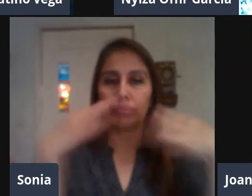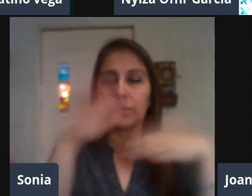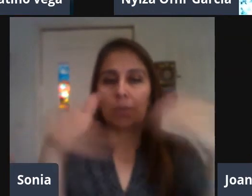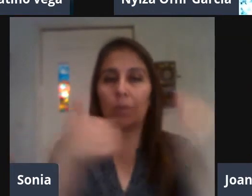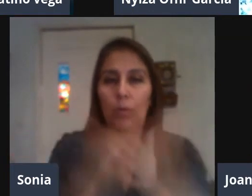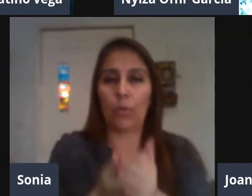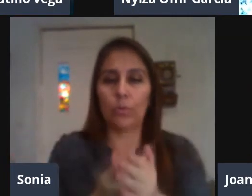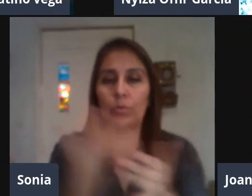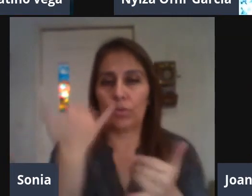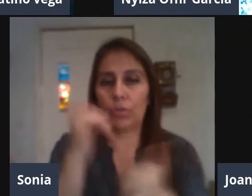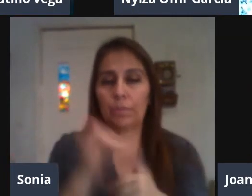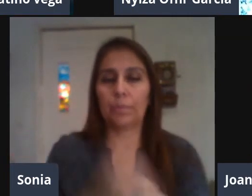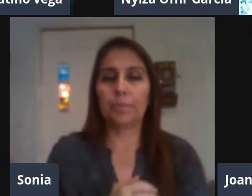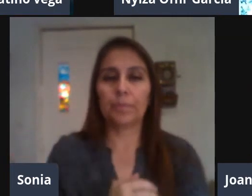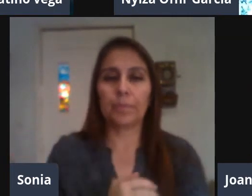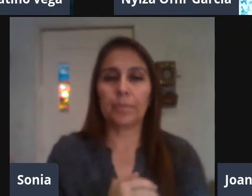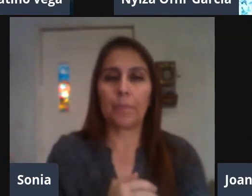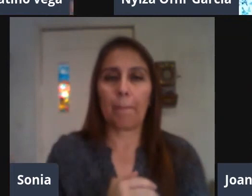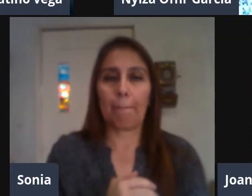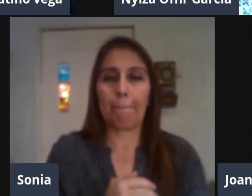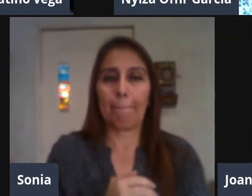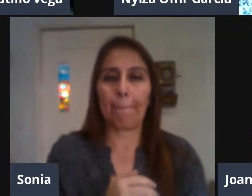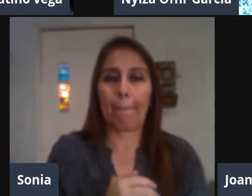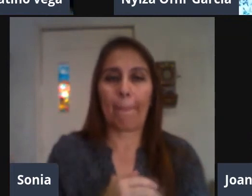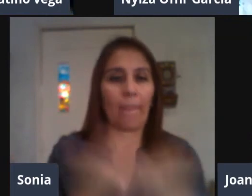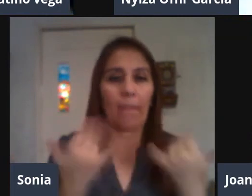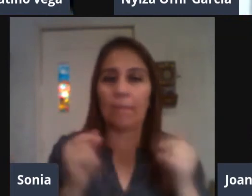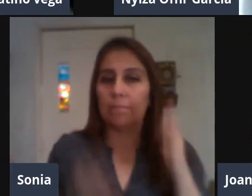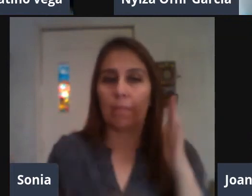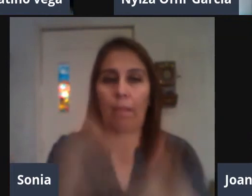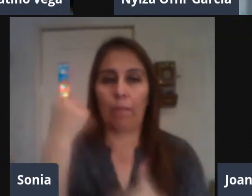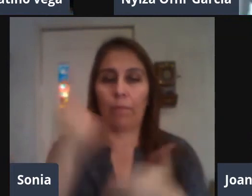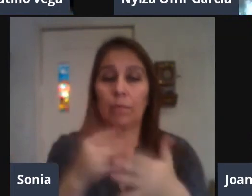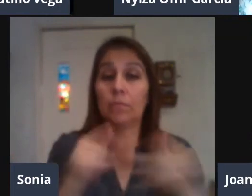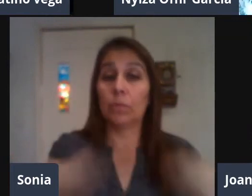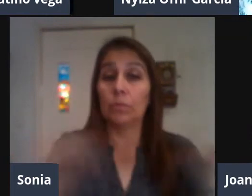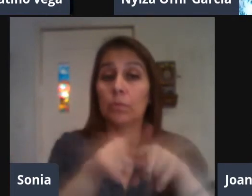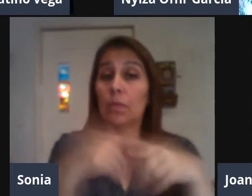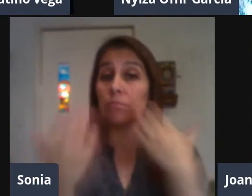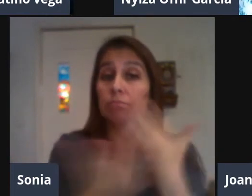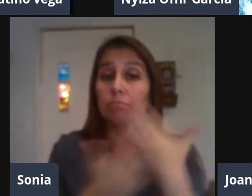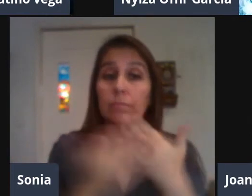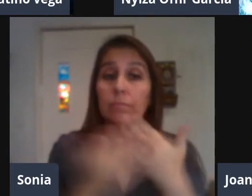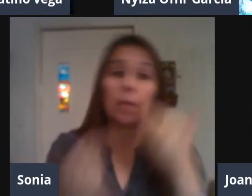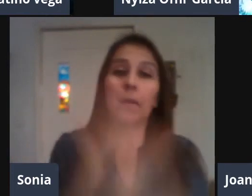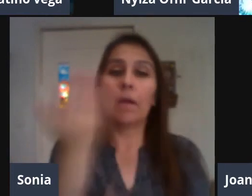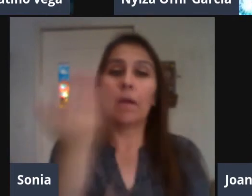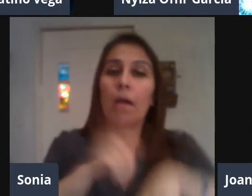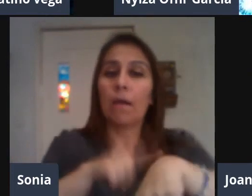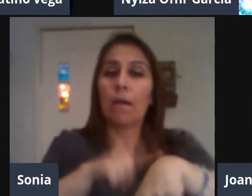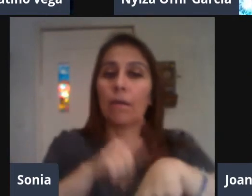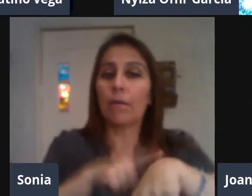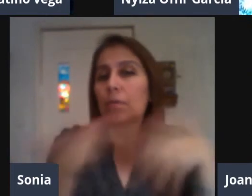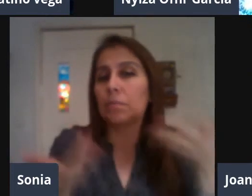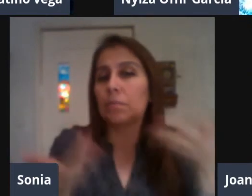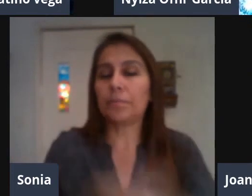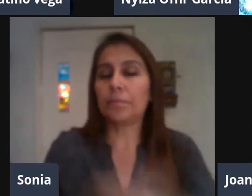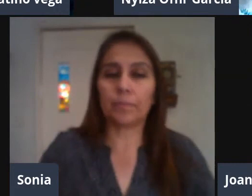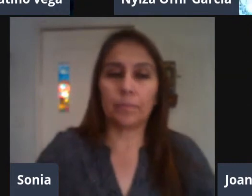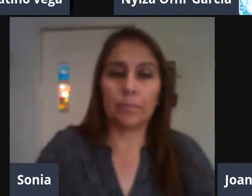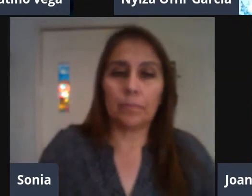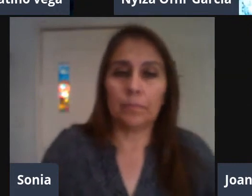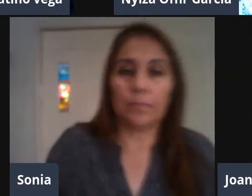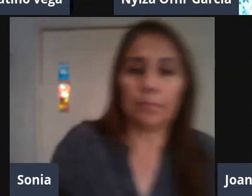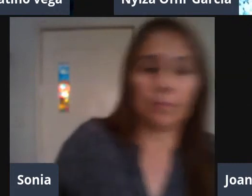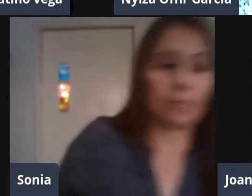bueno y ya estamos en directo pedirán a que obras en prestando horas iniciamos bueno por ahora irían espectadores